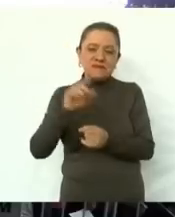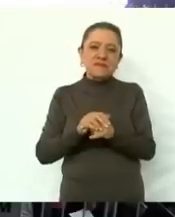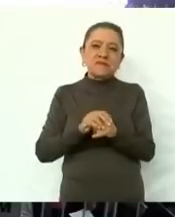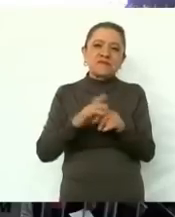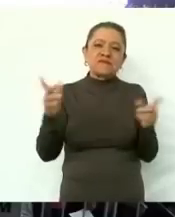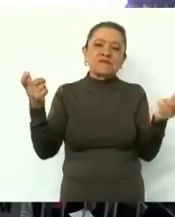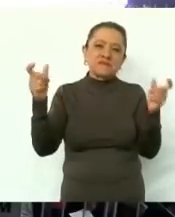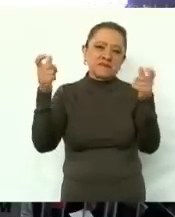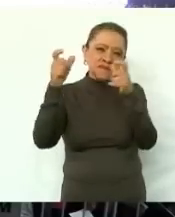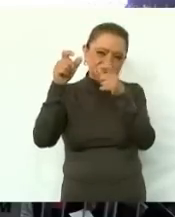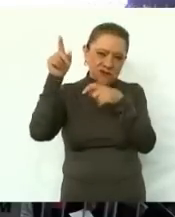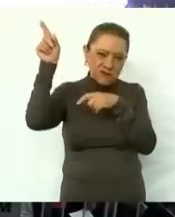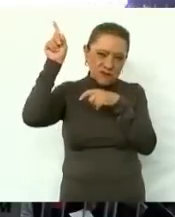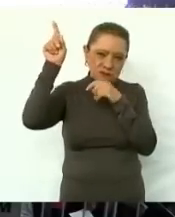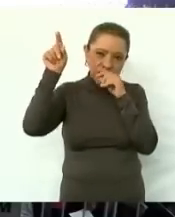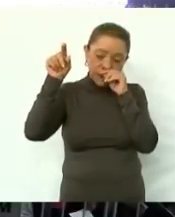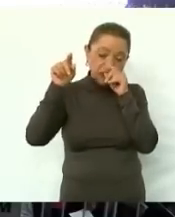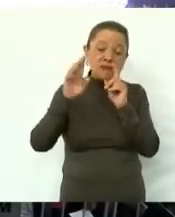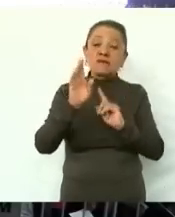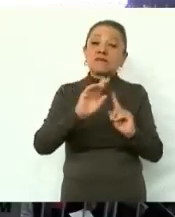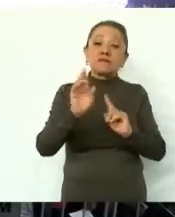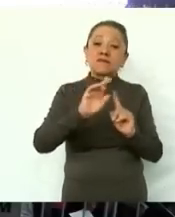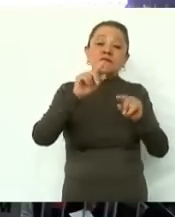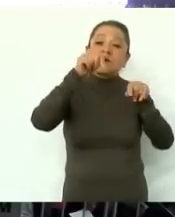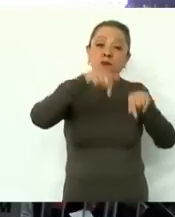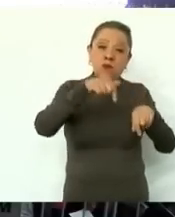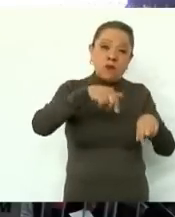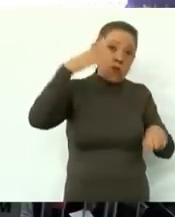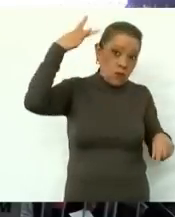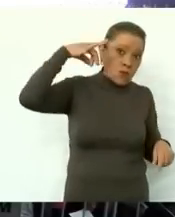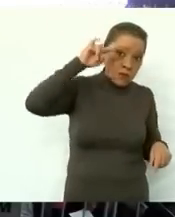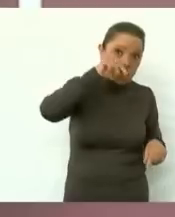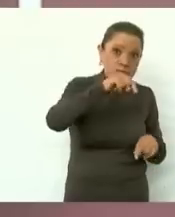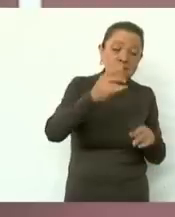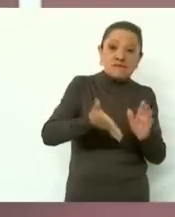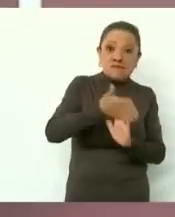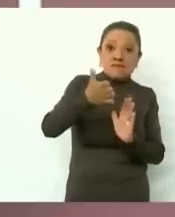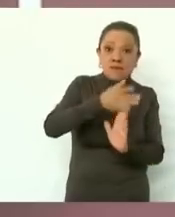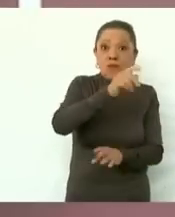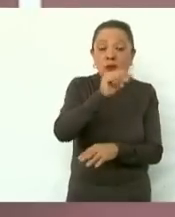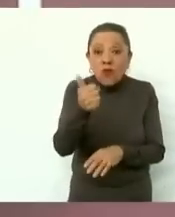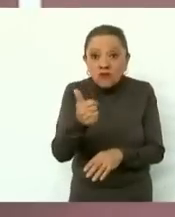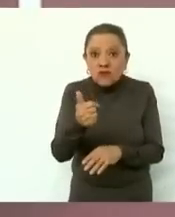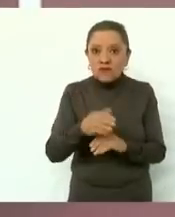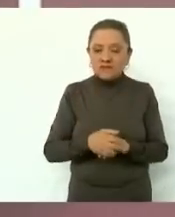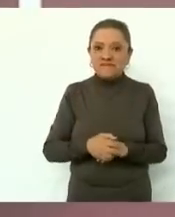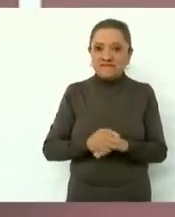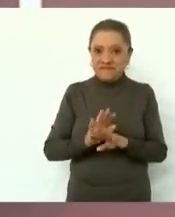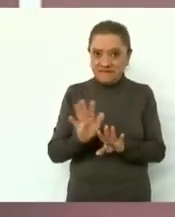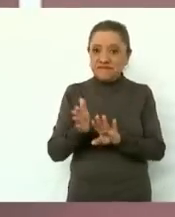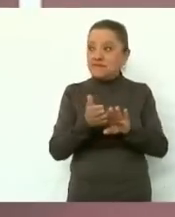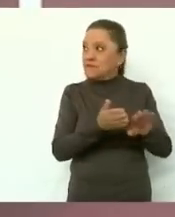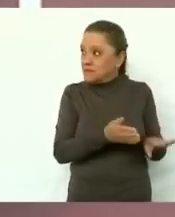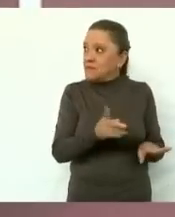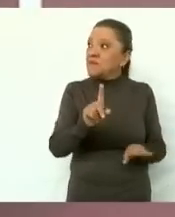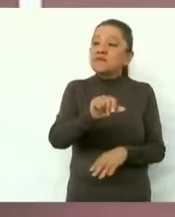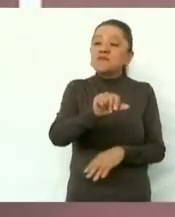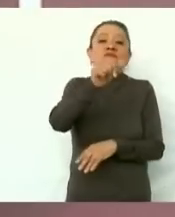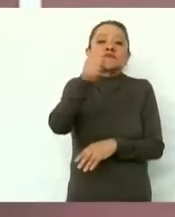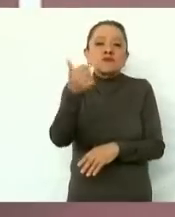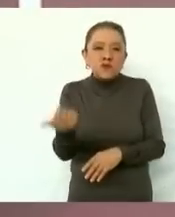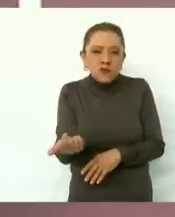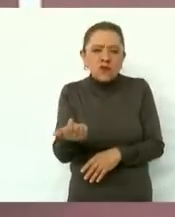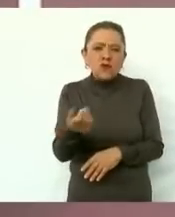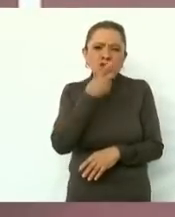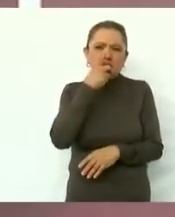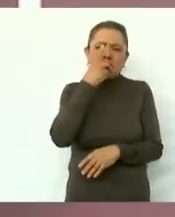tema de seguridad, porque mucha gente dice que es un tema de mano dura. No, no es un tema de mano dura, es un